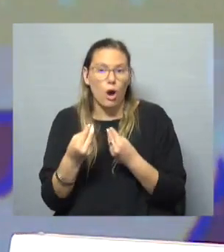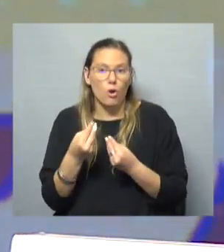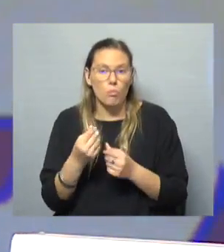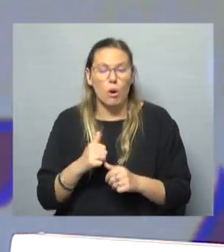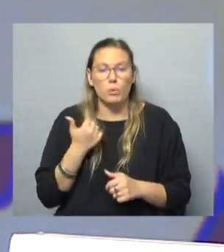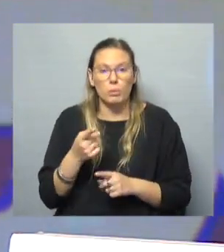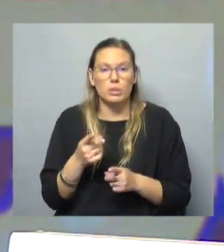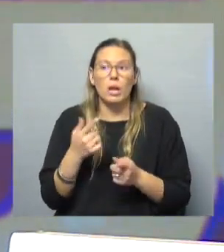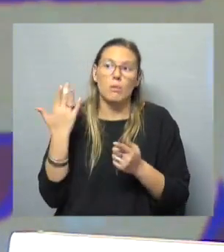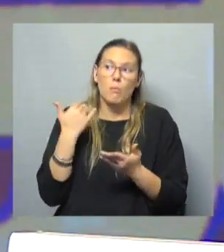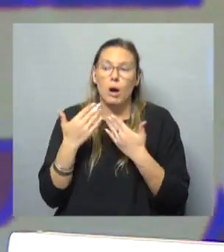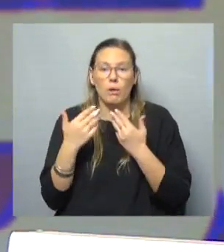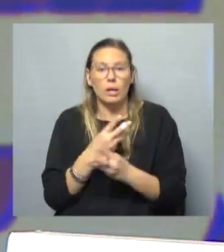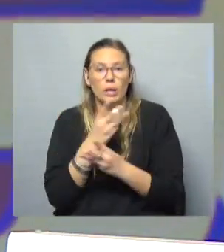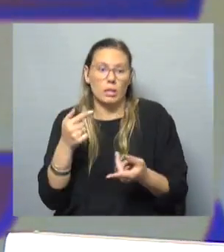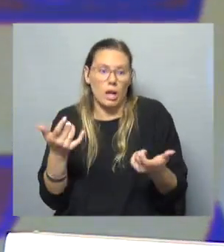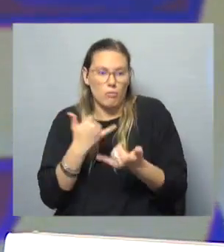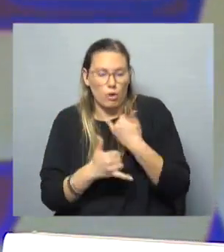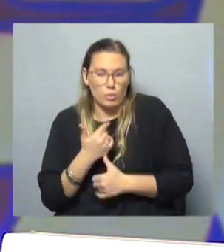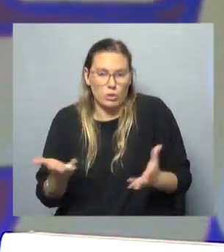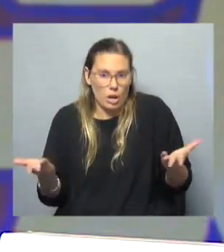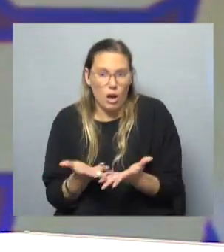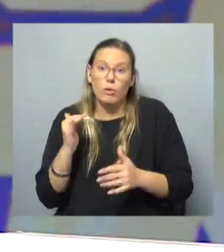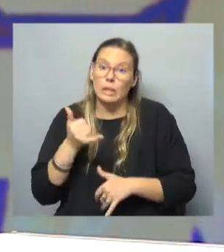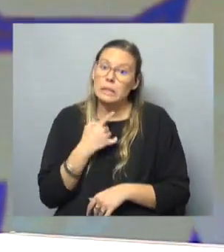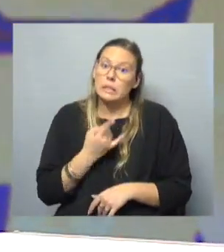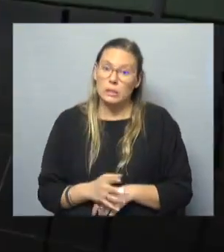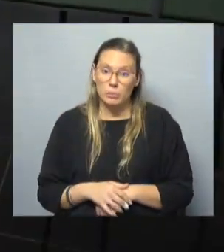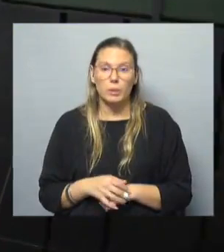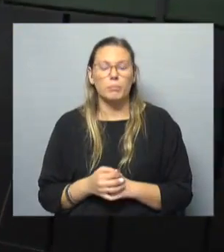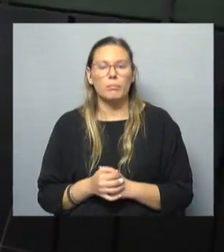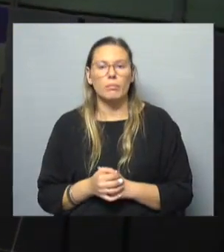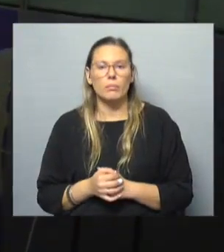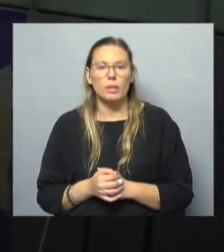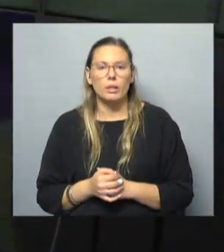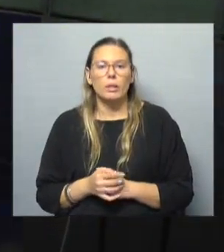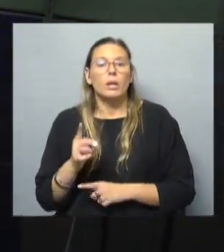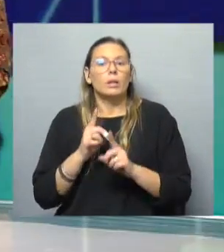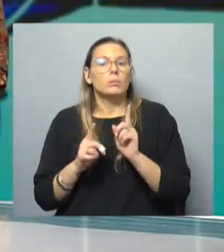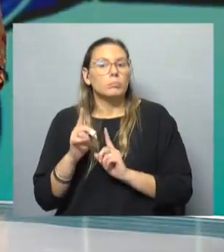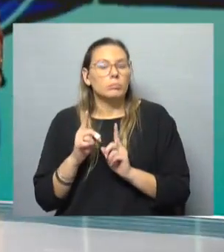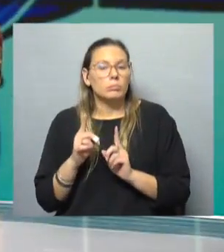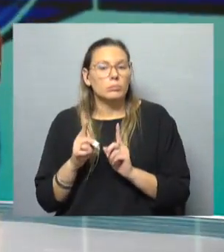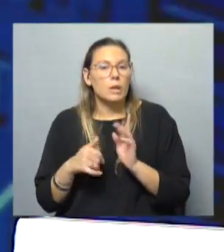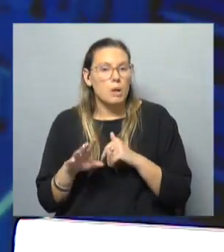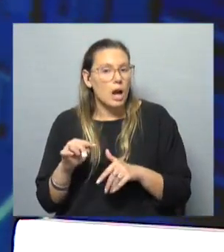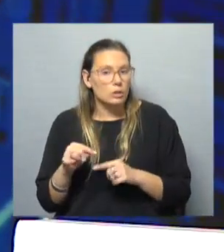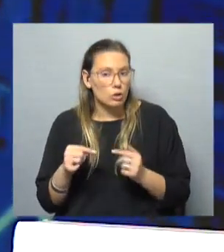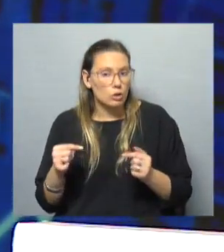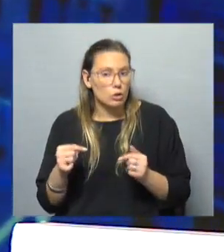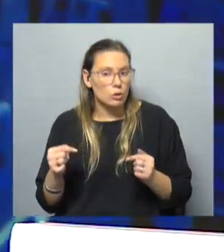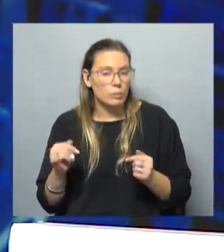y terminó dándose esta información más reciente, que vaya si cierra. Excelente. ¿Tendremos alguna cosita más? Claro, un par de cositas más.